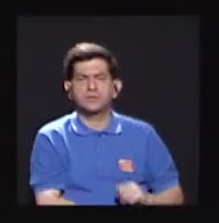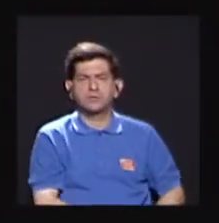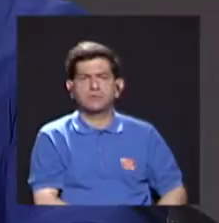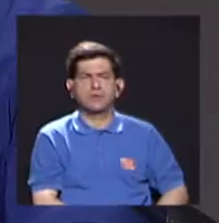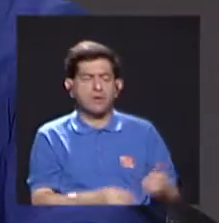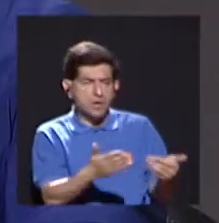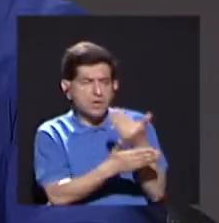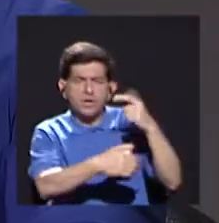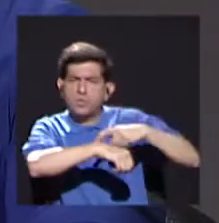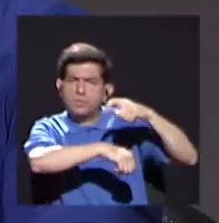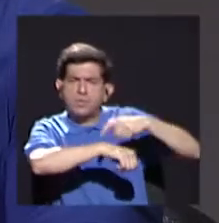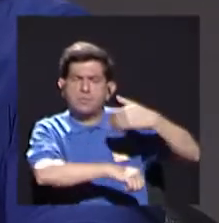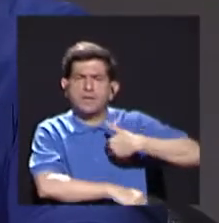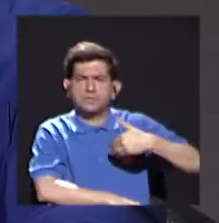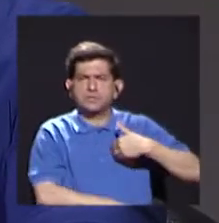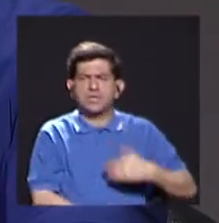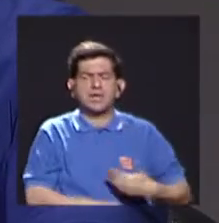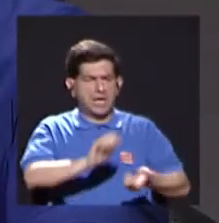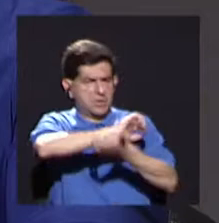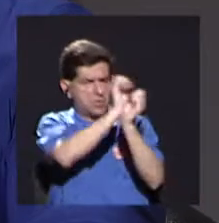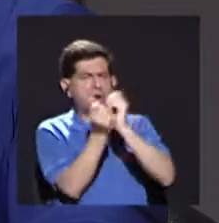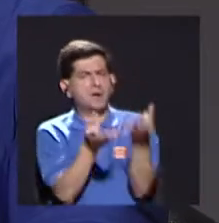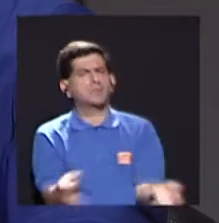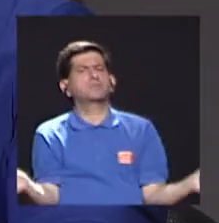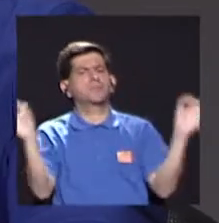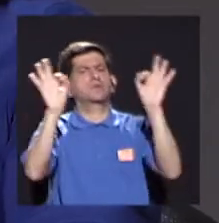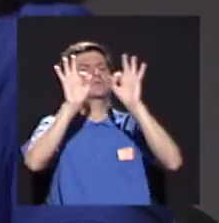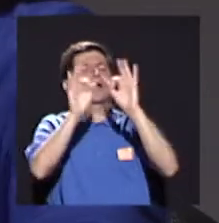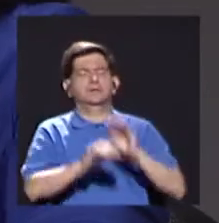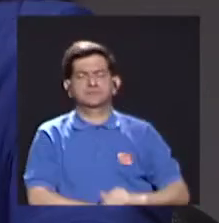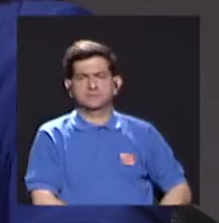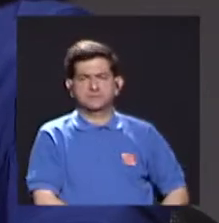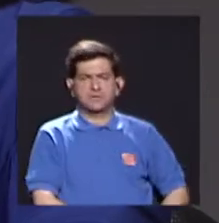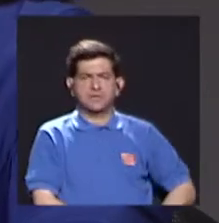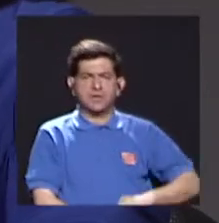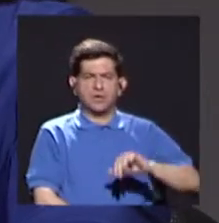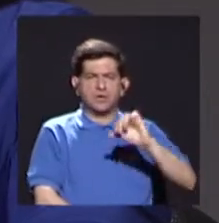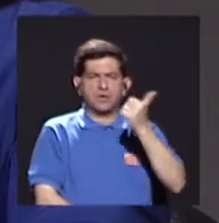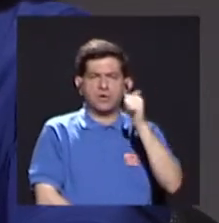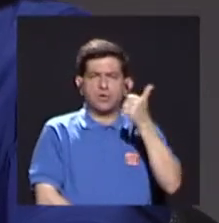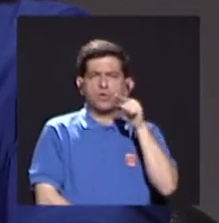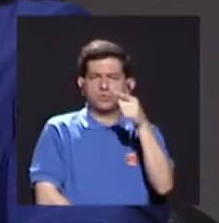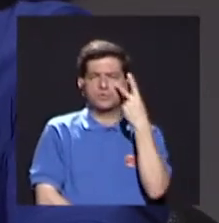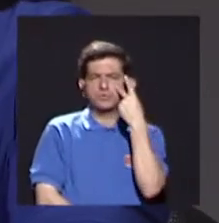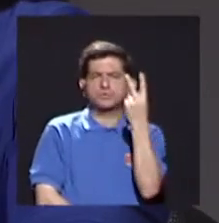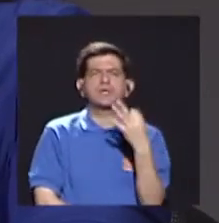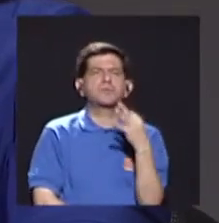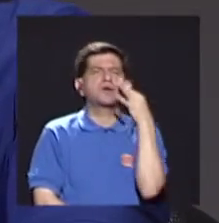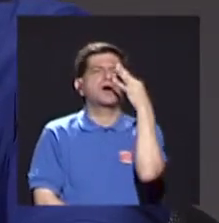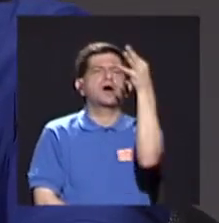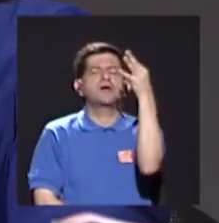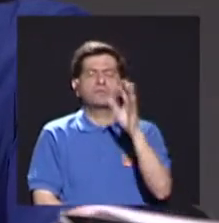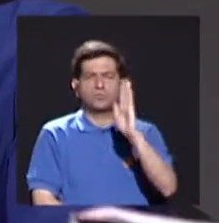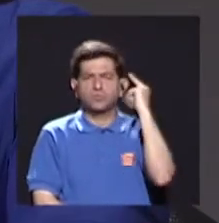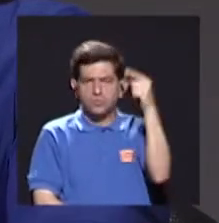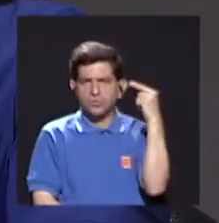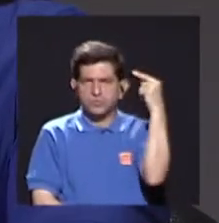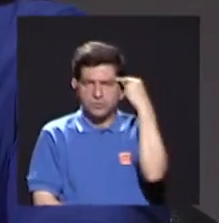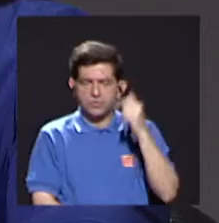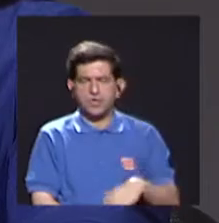recientemente tenemos un gran cambio cuáles otros vislumbra usted para el resto de su administración